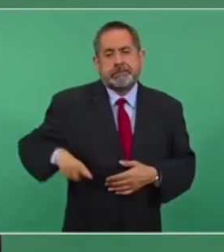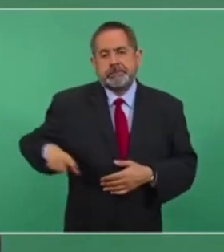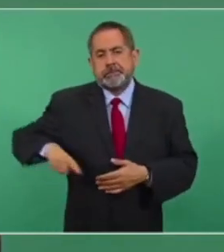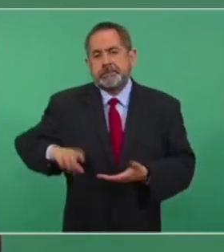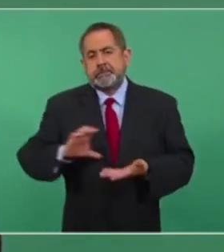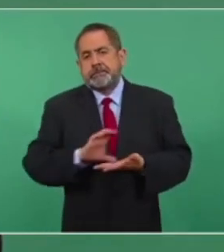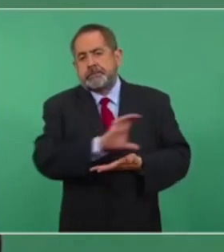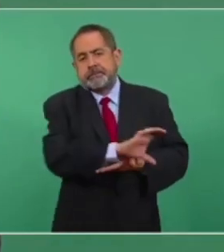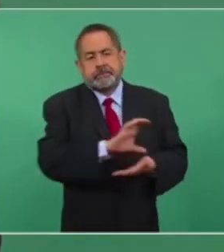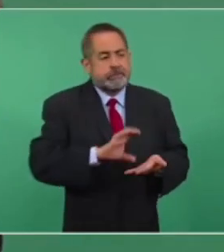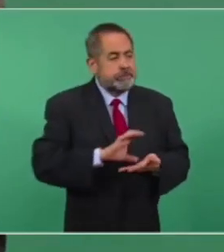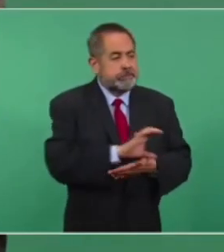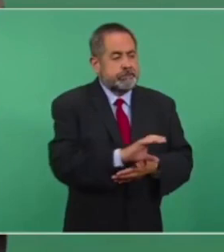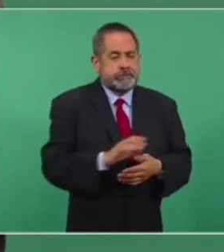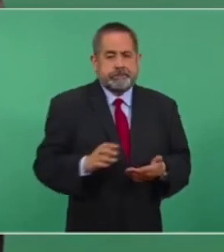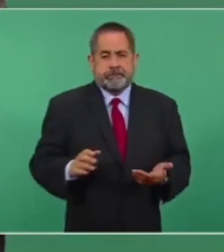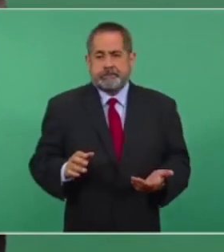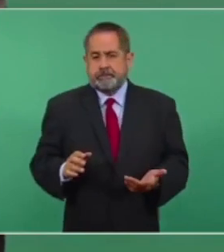y